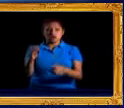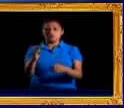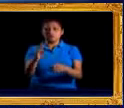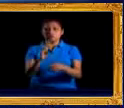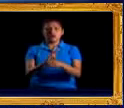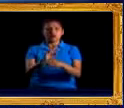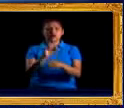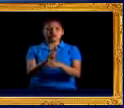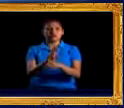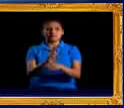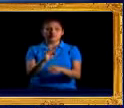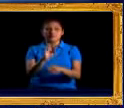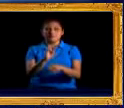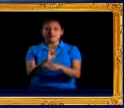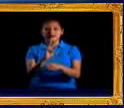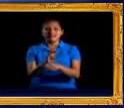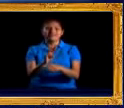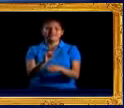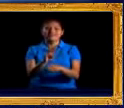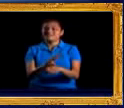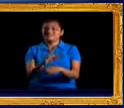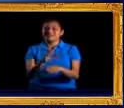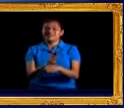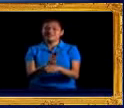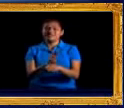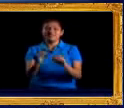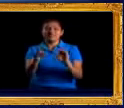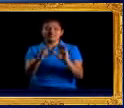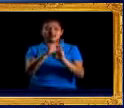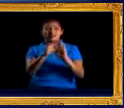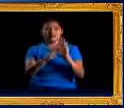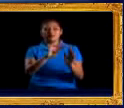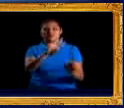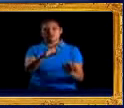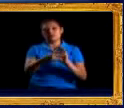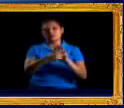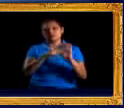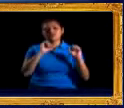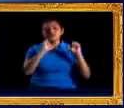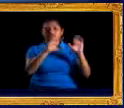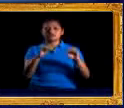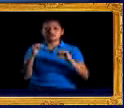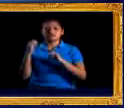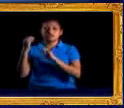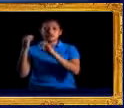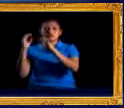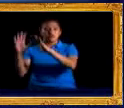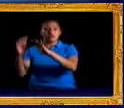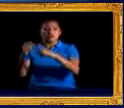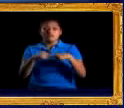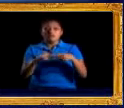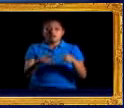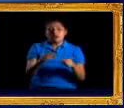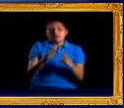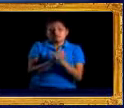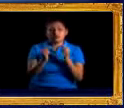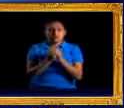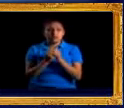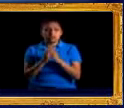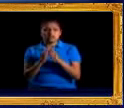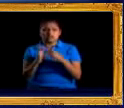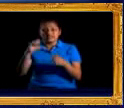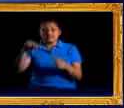4, verso 19, versión al día. Pero las preocupaciones de esta vida,